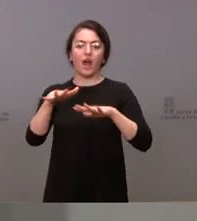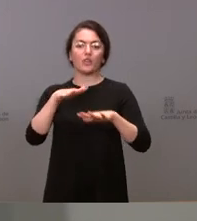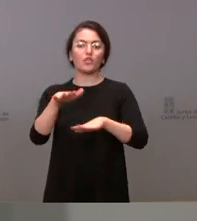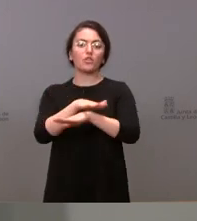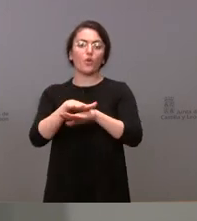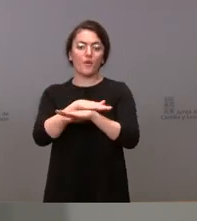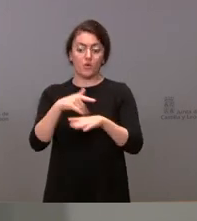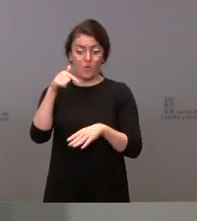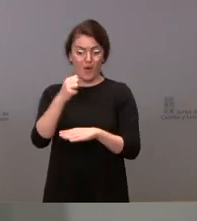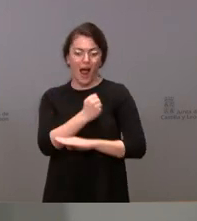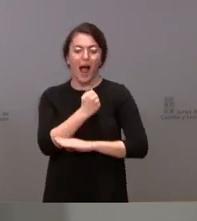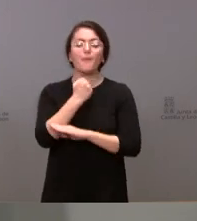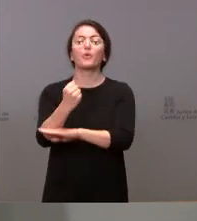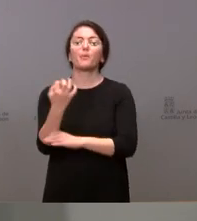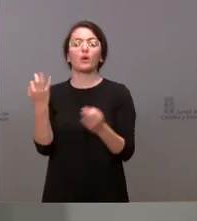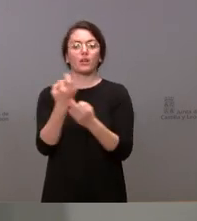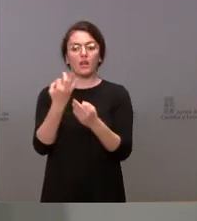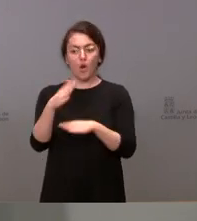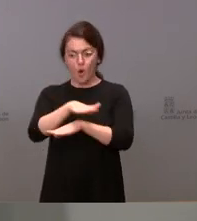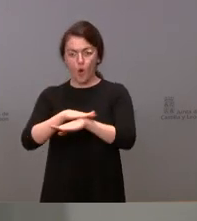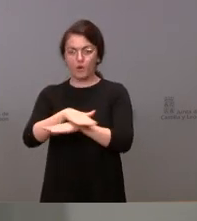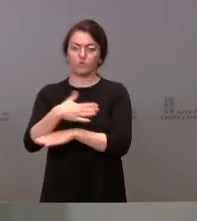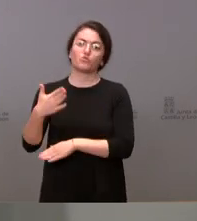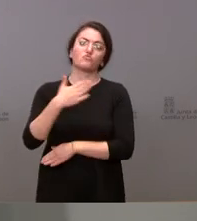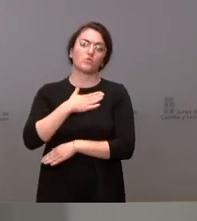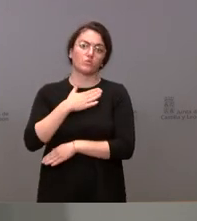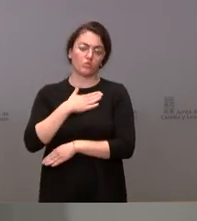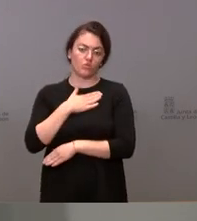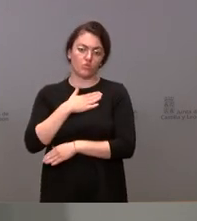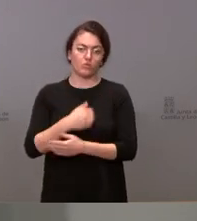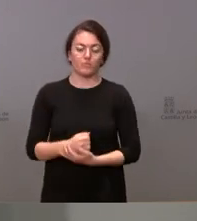estamos apoyando nada más que a nuestro gobierno.